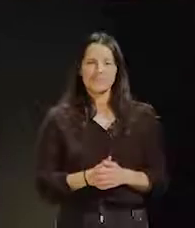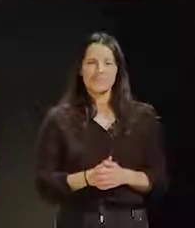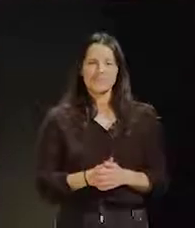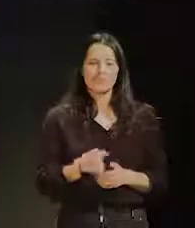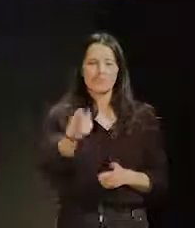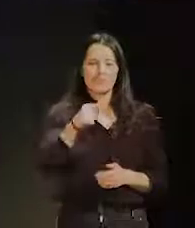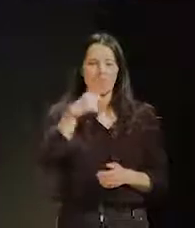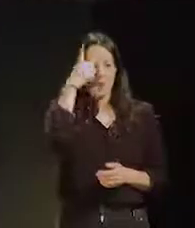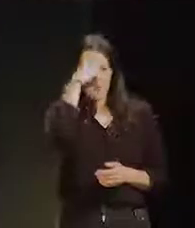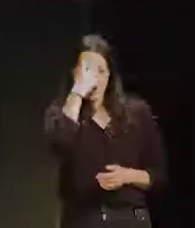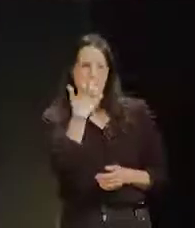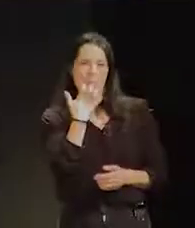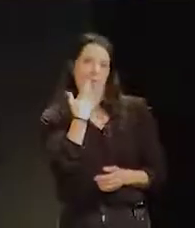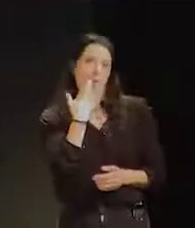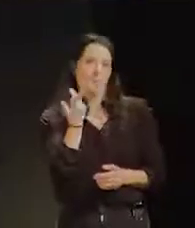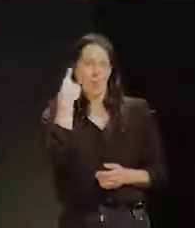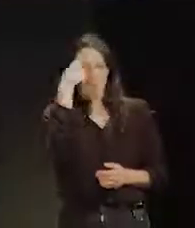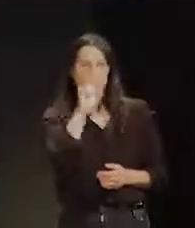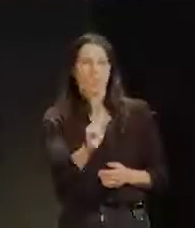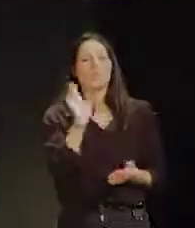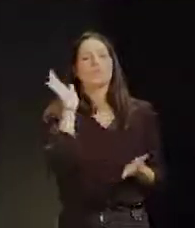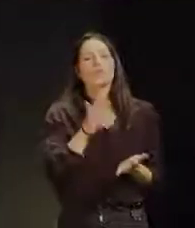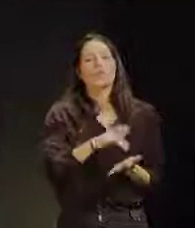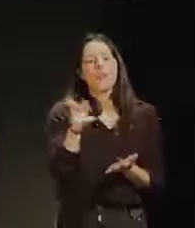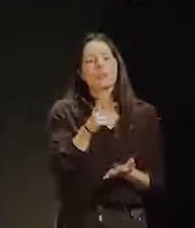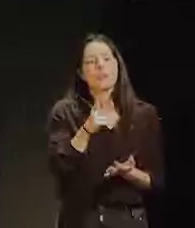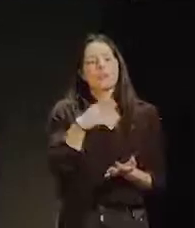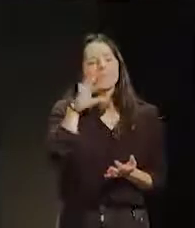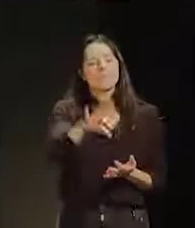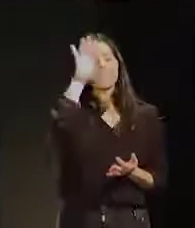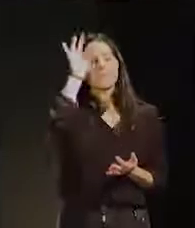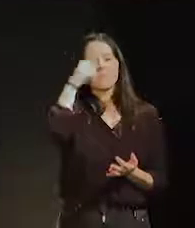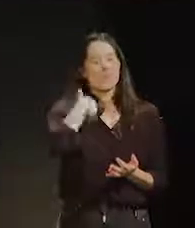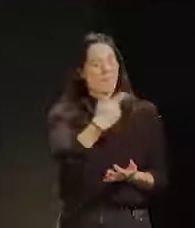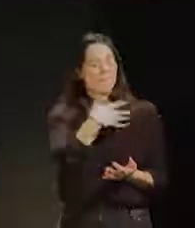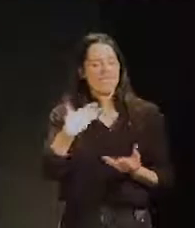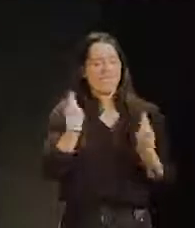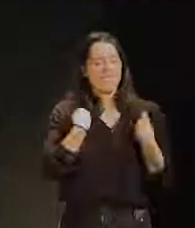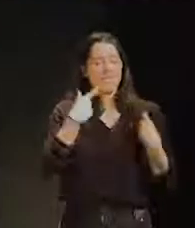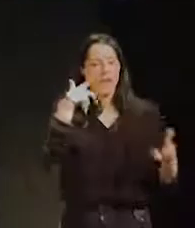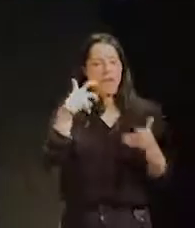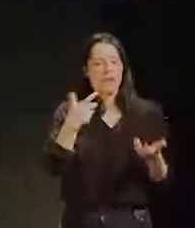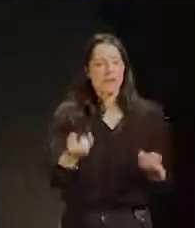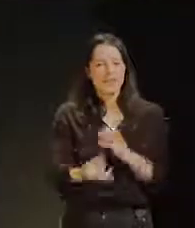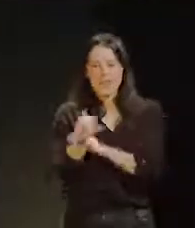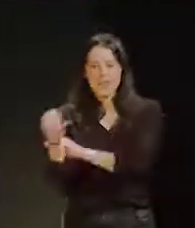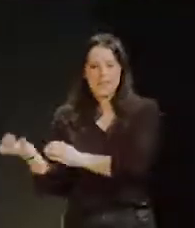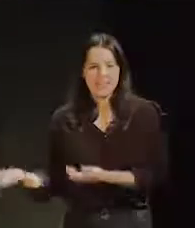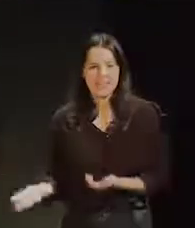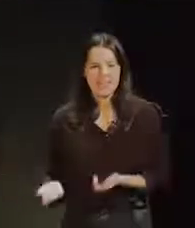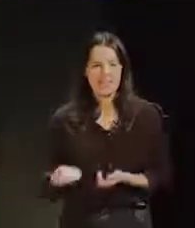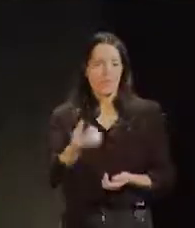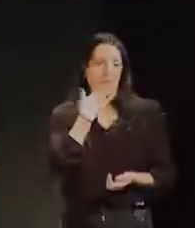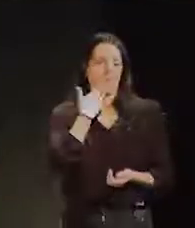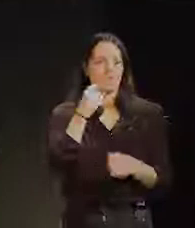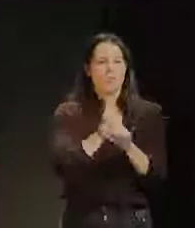¿Recordáis el momento en el que decidís tener una vida creativa? Es decir, una cosa es todo el trabajo que habíais